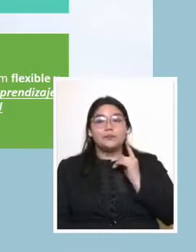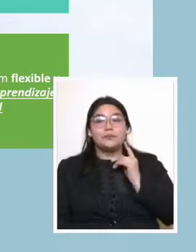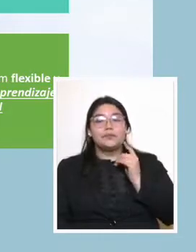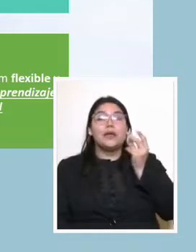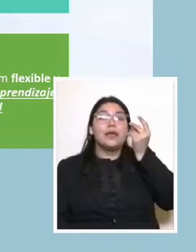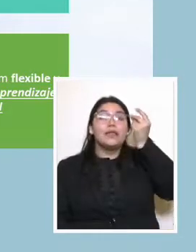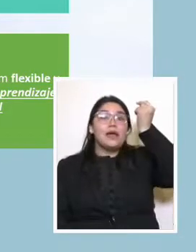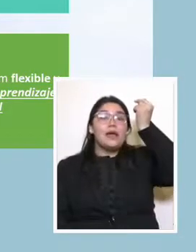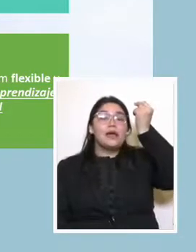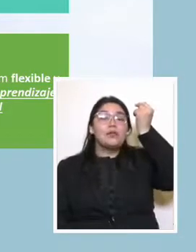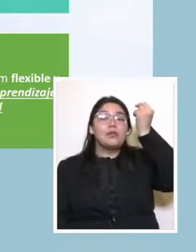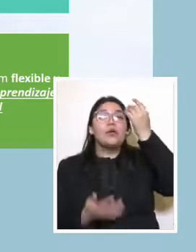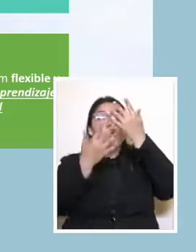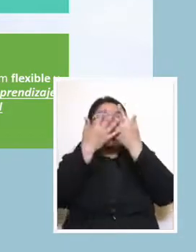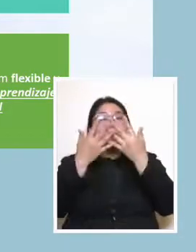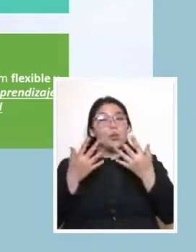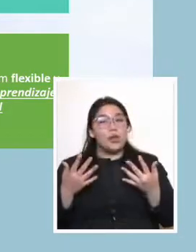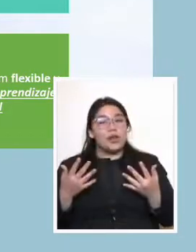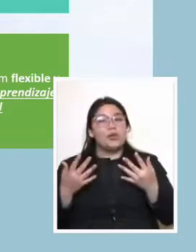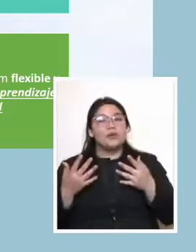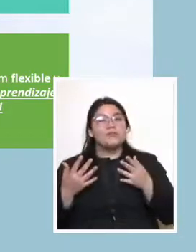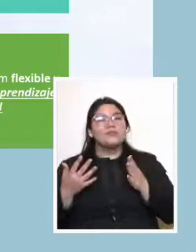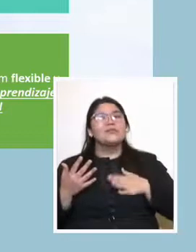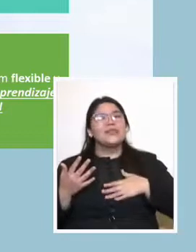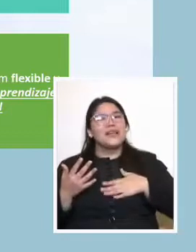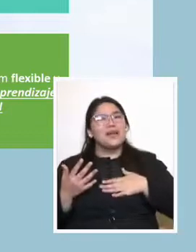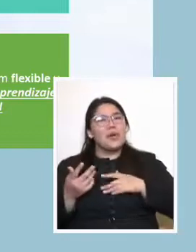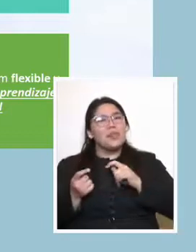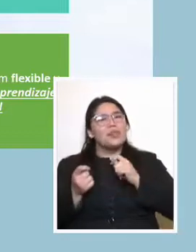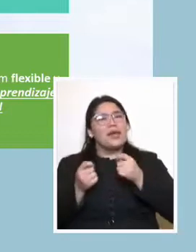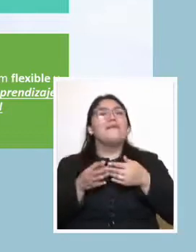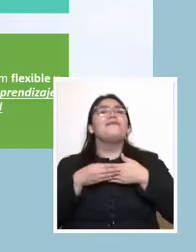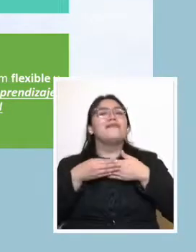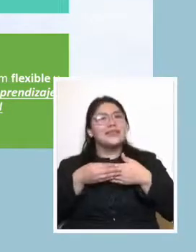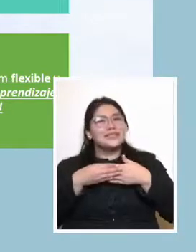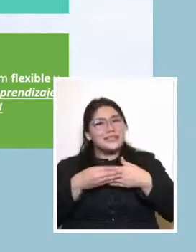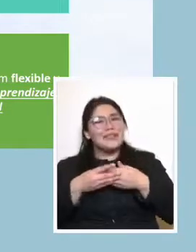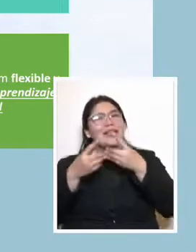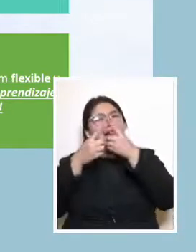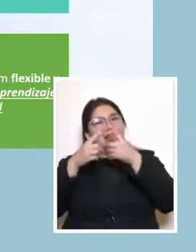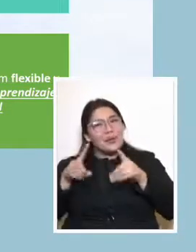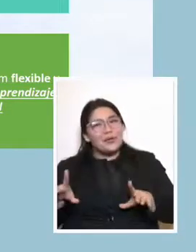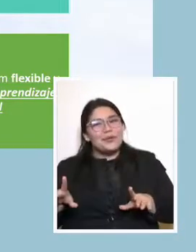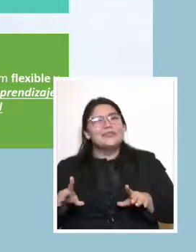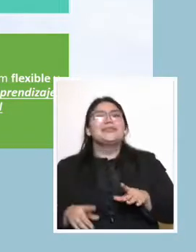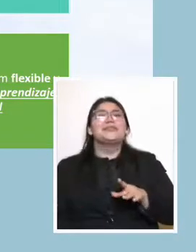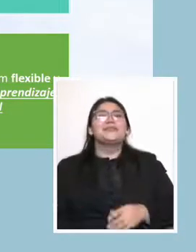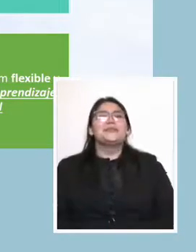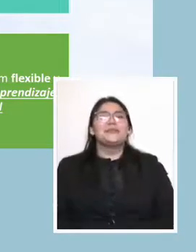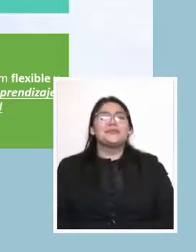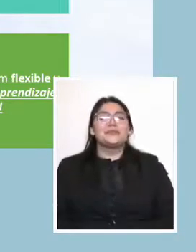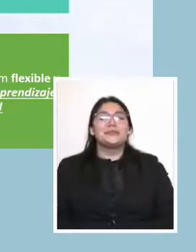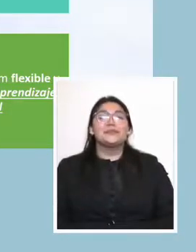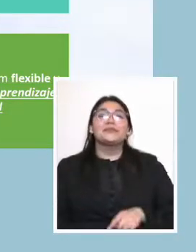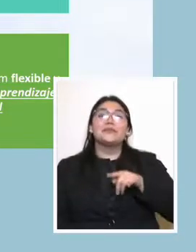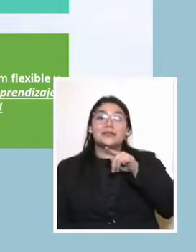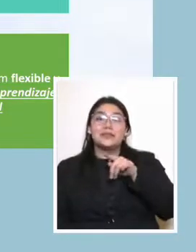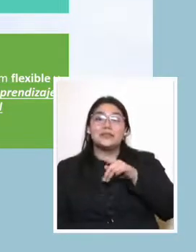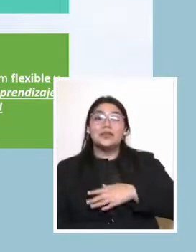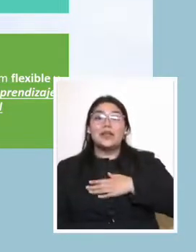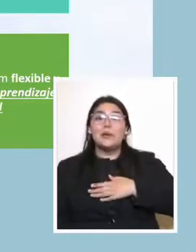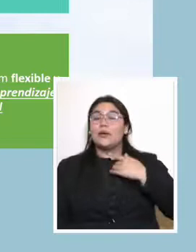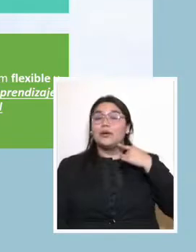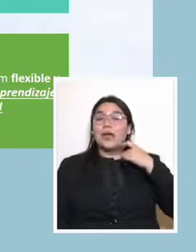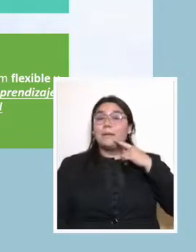un currículum que efectivamente sea más flexible, nuclearizado, si quieren, muchos lo señalan de esta manera. Y para eso vamos a proponer al país el